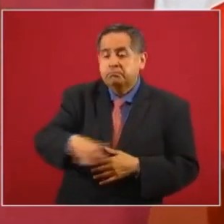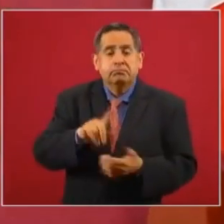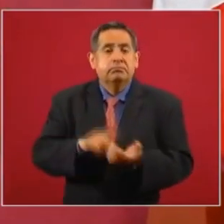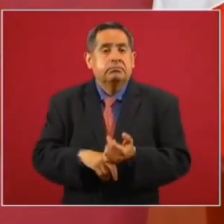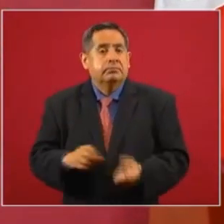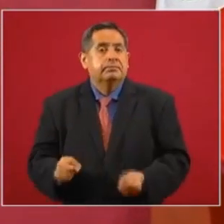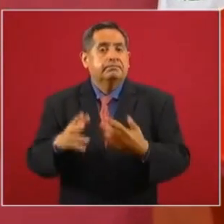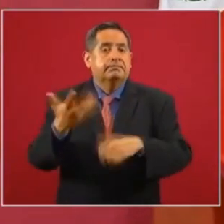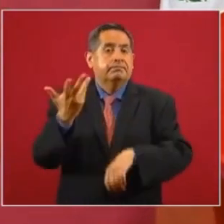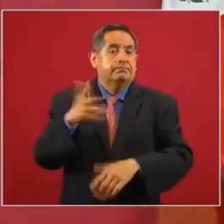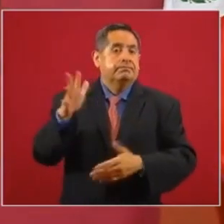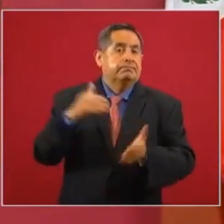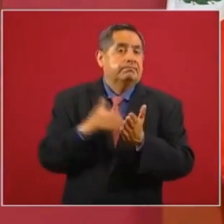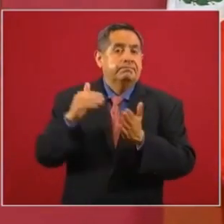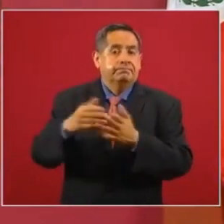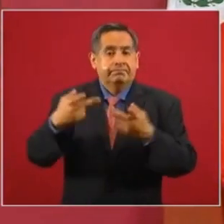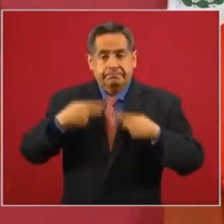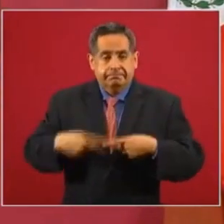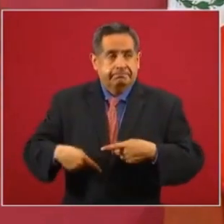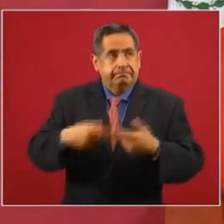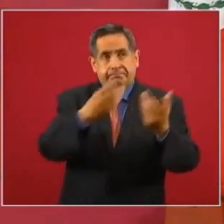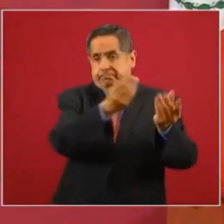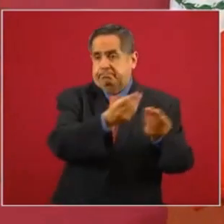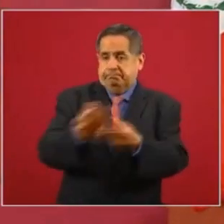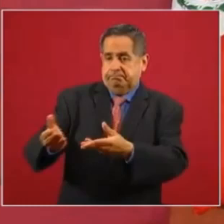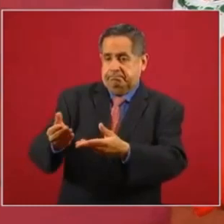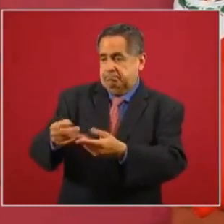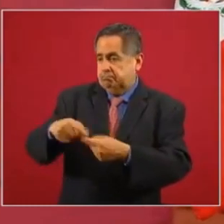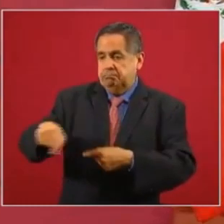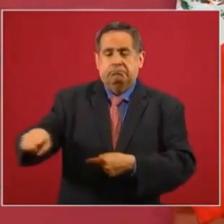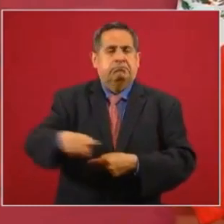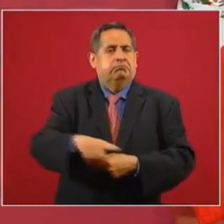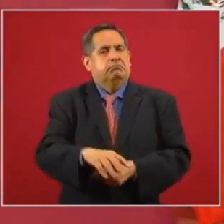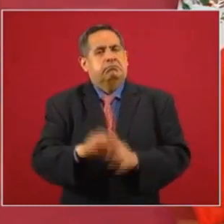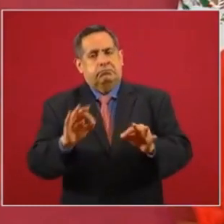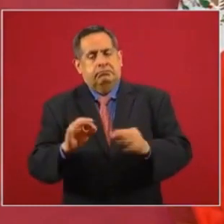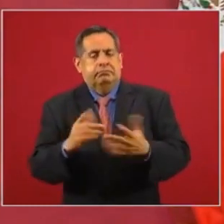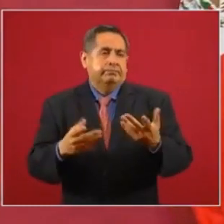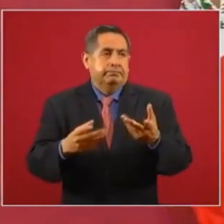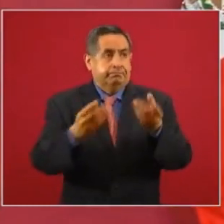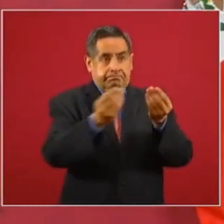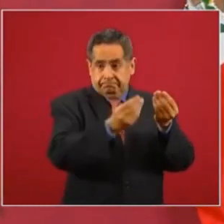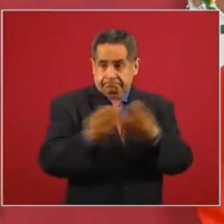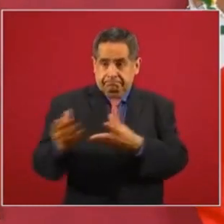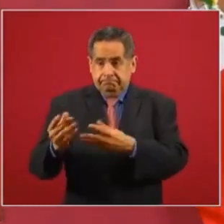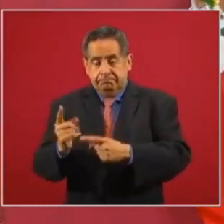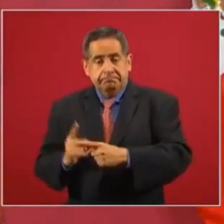de familias. Entonces, la combinación de lo que nosotros